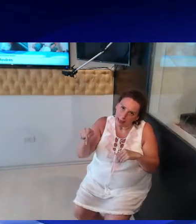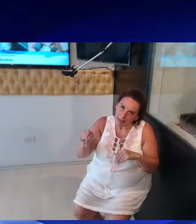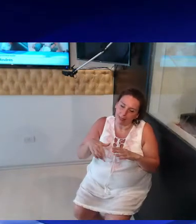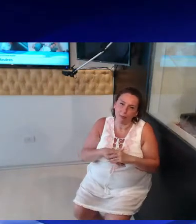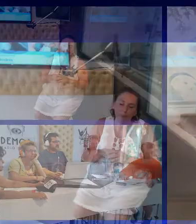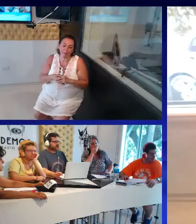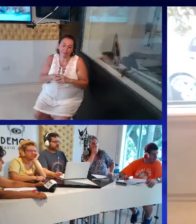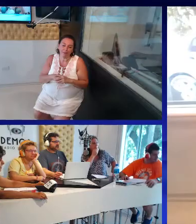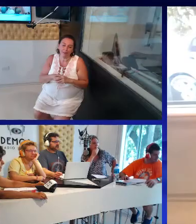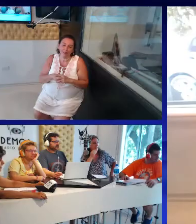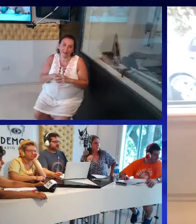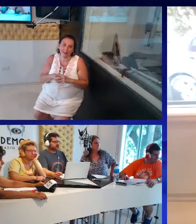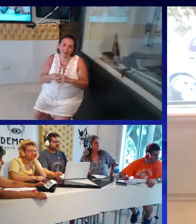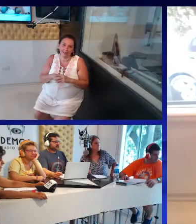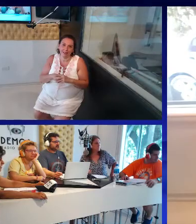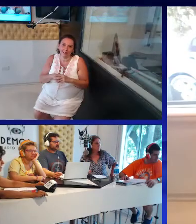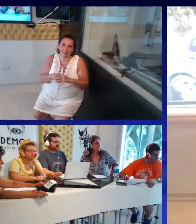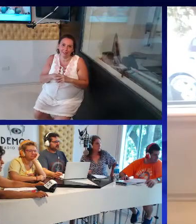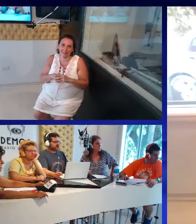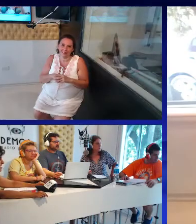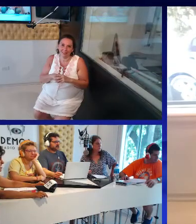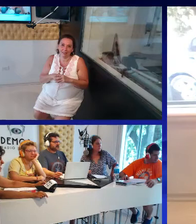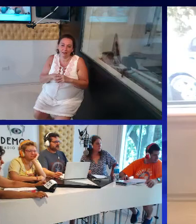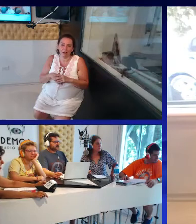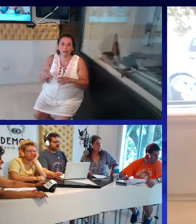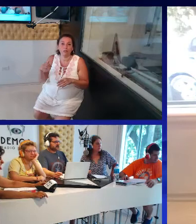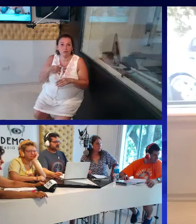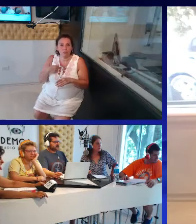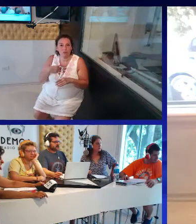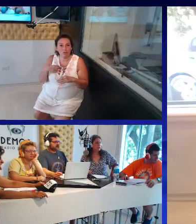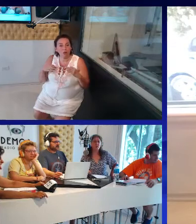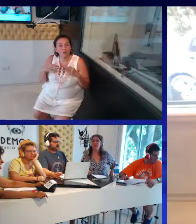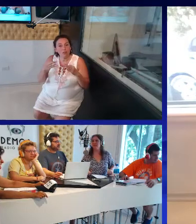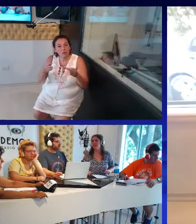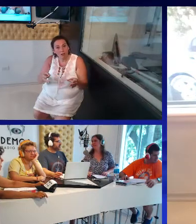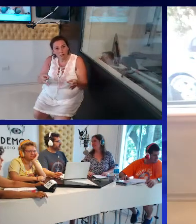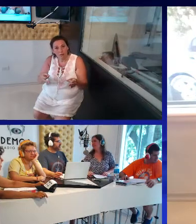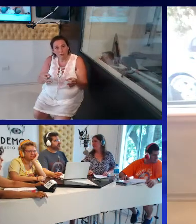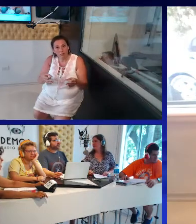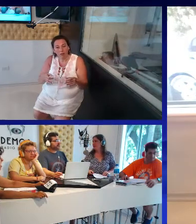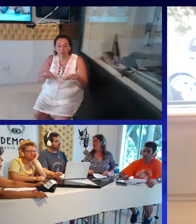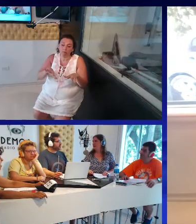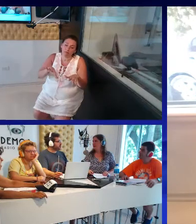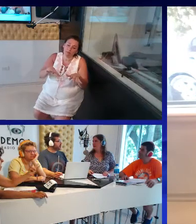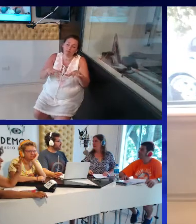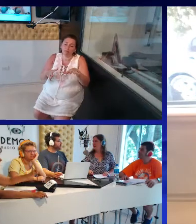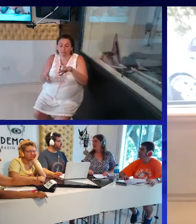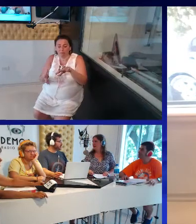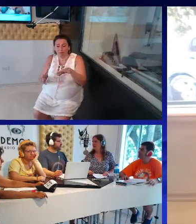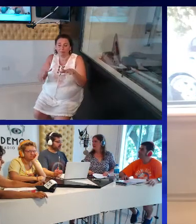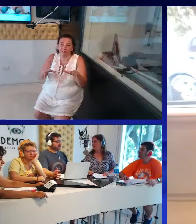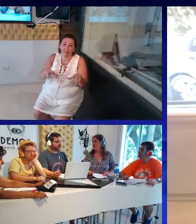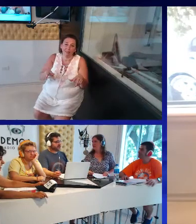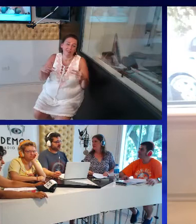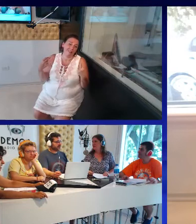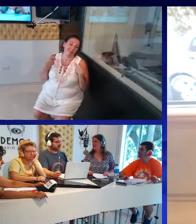Prepárenme la Australia Open porque esta columna se me está cayendo. Vengo de vacaciones todavía. Claro, todavía está. Sí, claro. Hace dos semanas que llegó de vacaciones, entonces